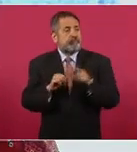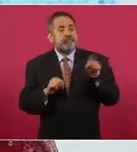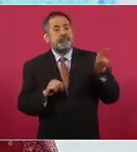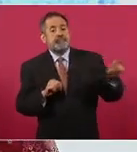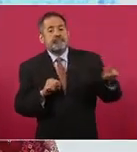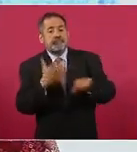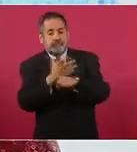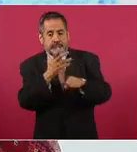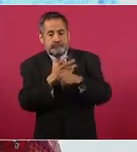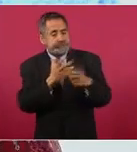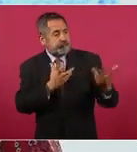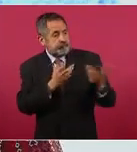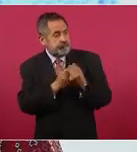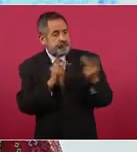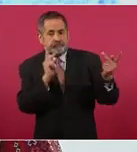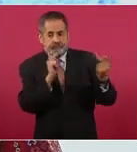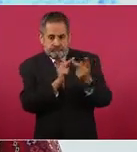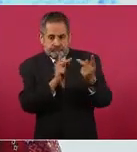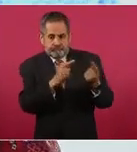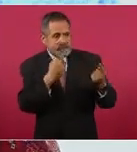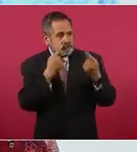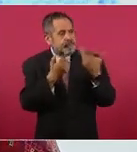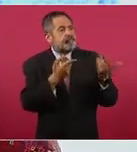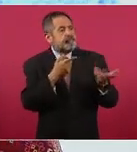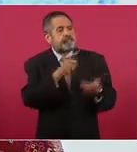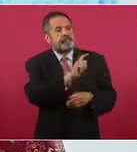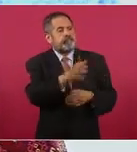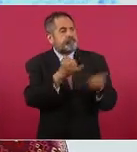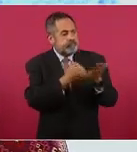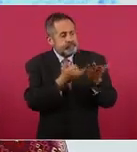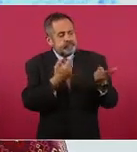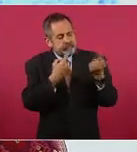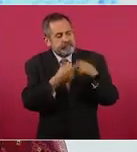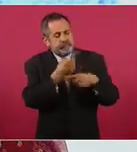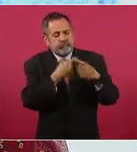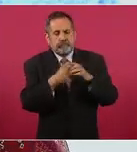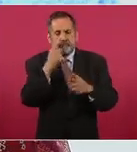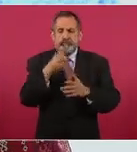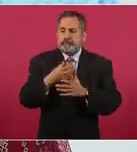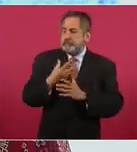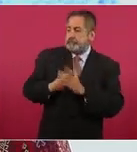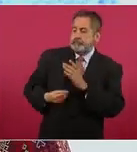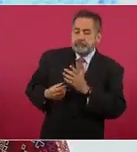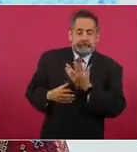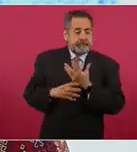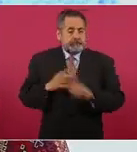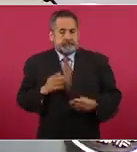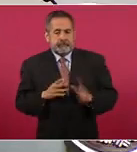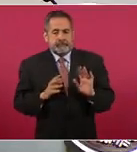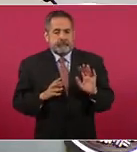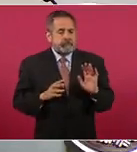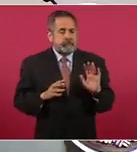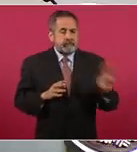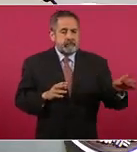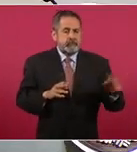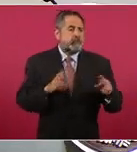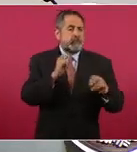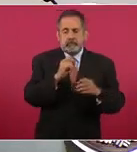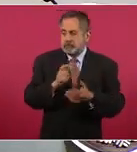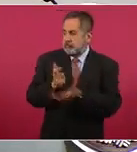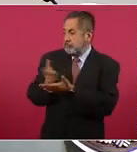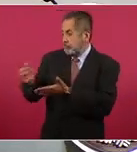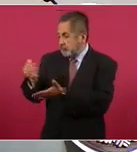Estados Unidos, en el área de grandes contribuyentes, para evitar, por un lado, lo que se llama la doble